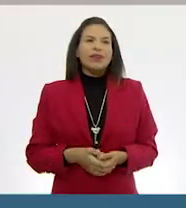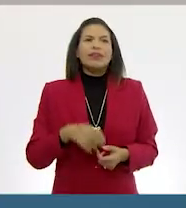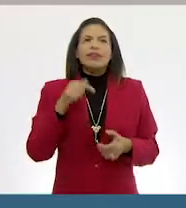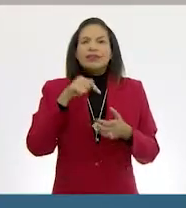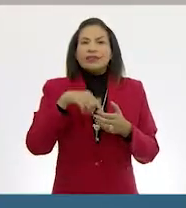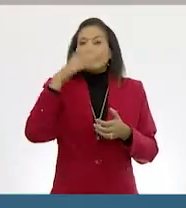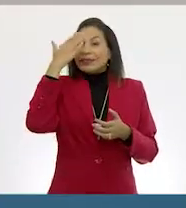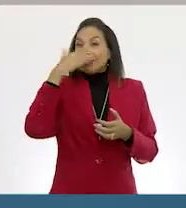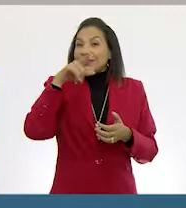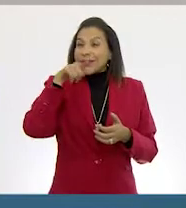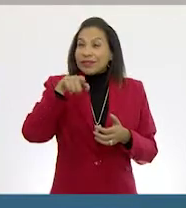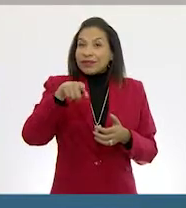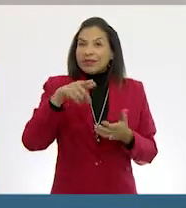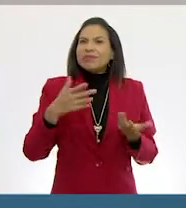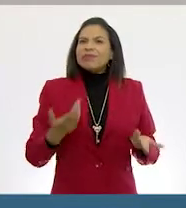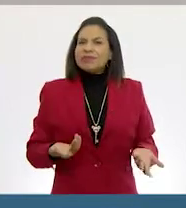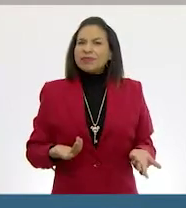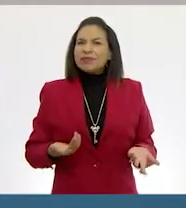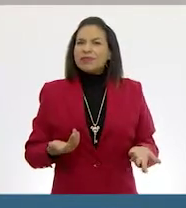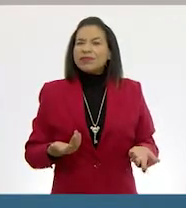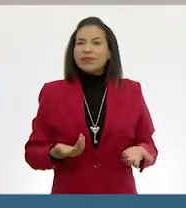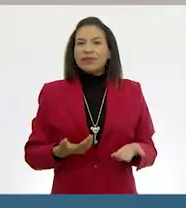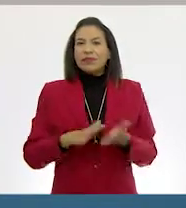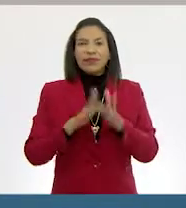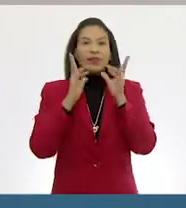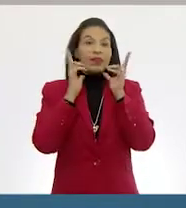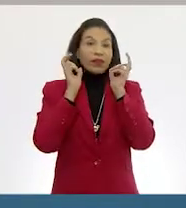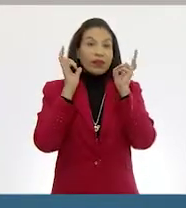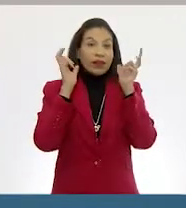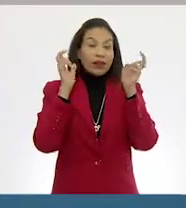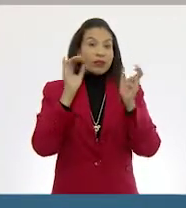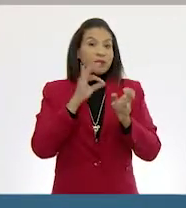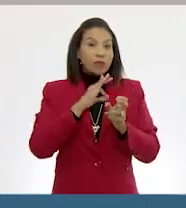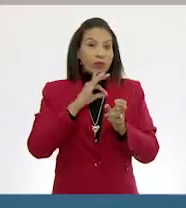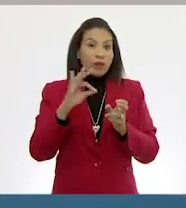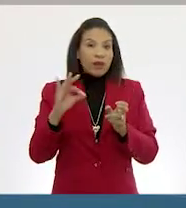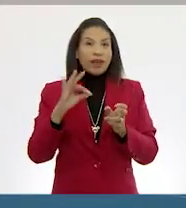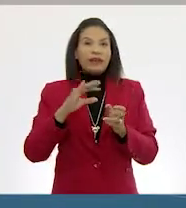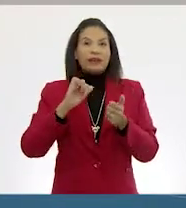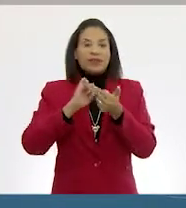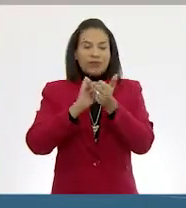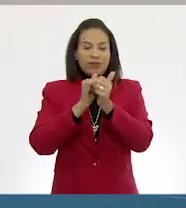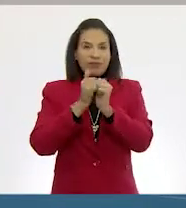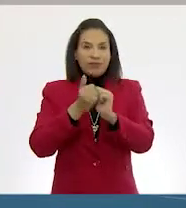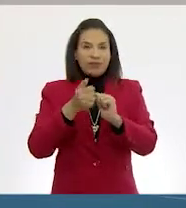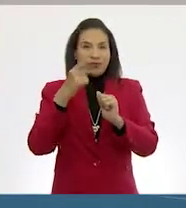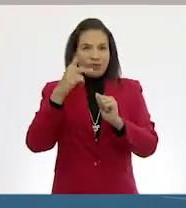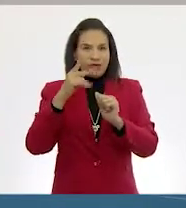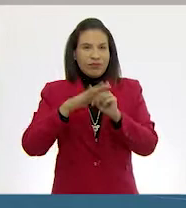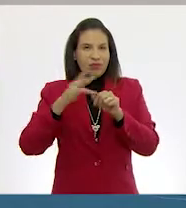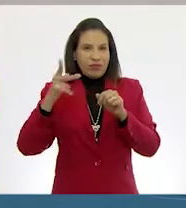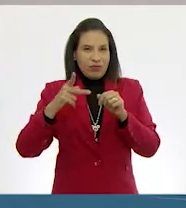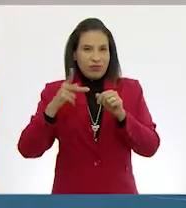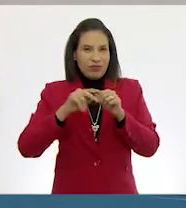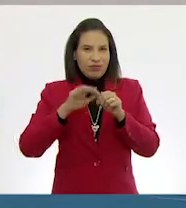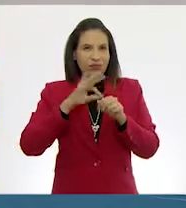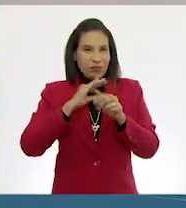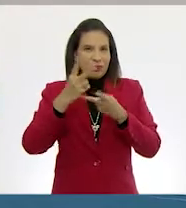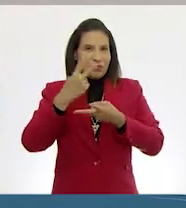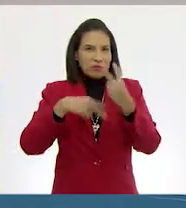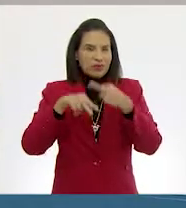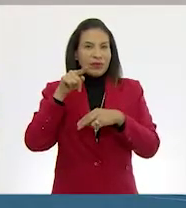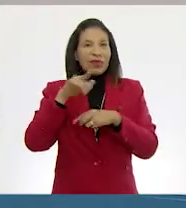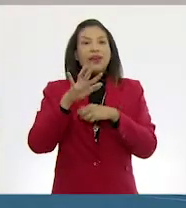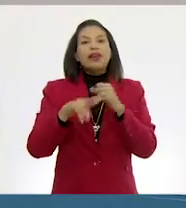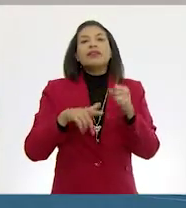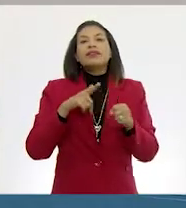sabías que los ajolotes pueden regenerar sus extremidades y estos